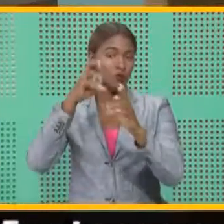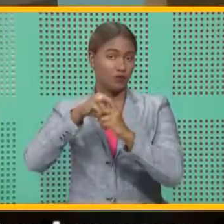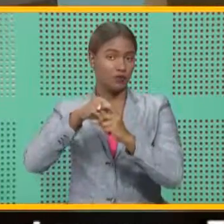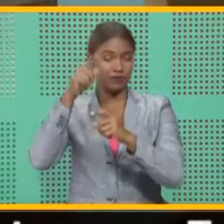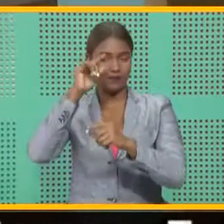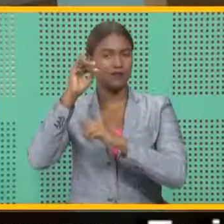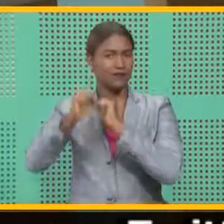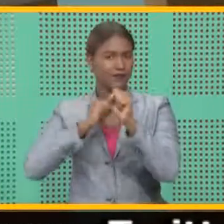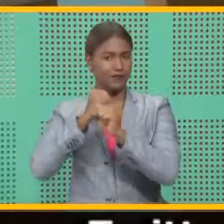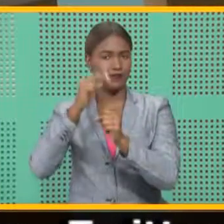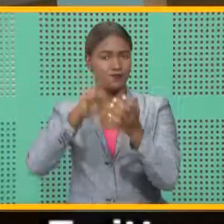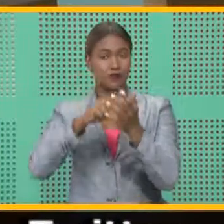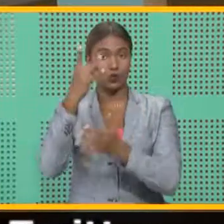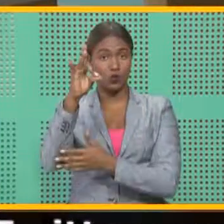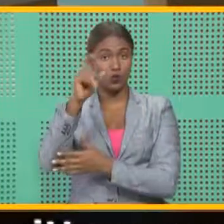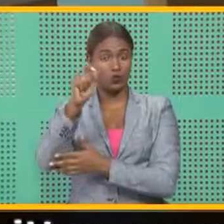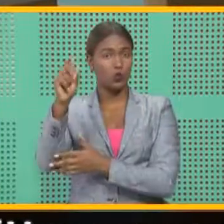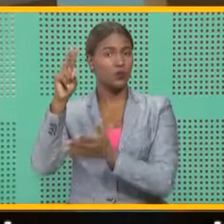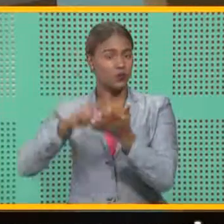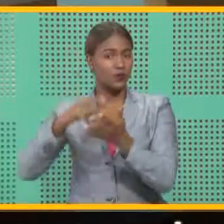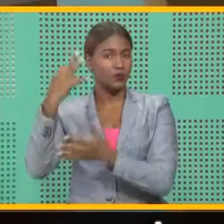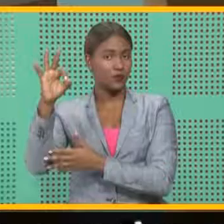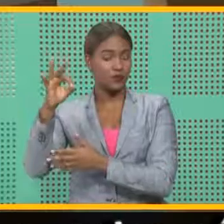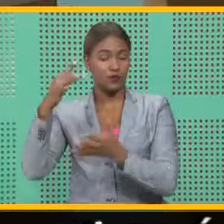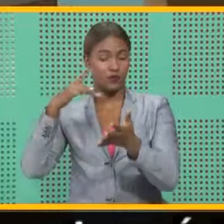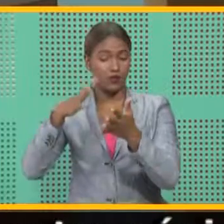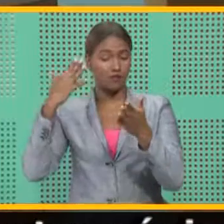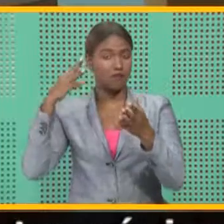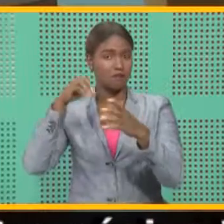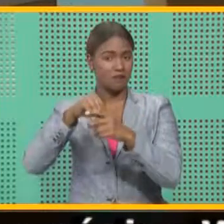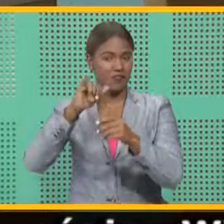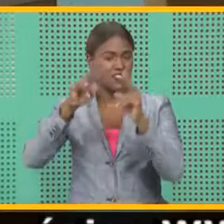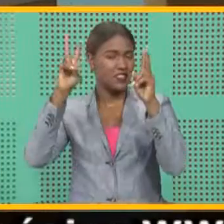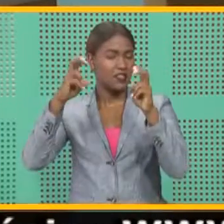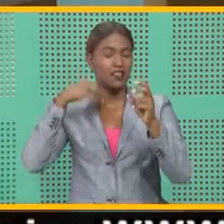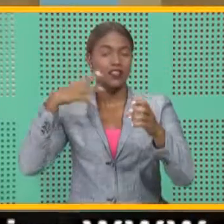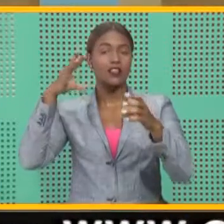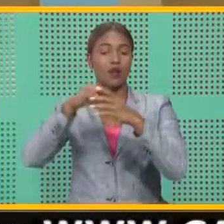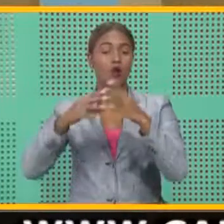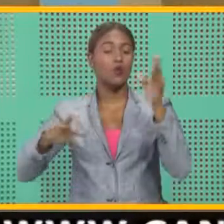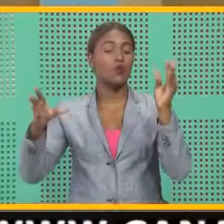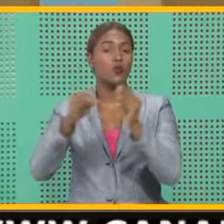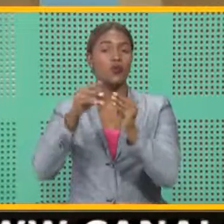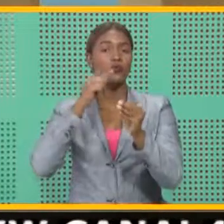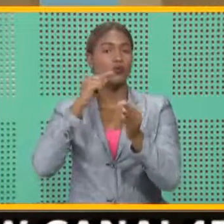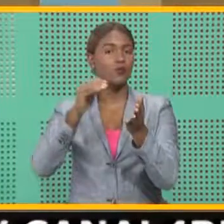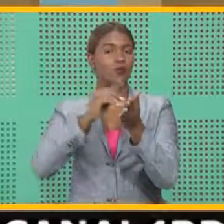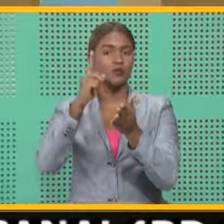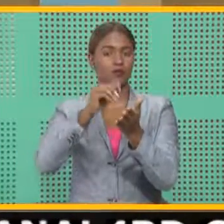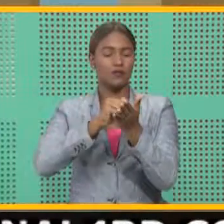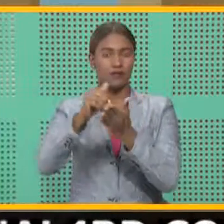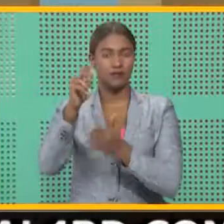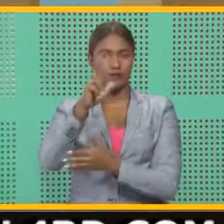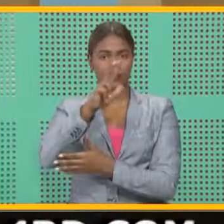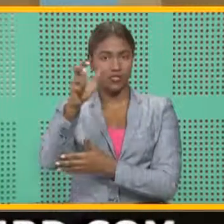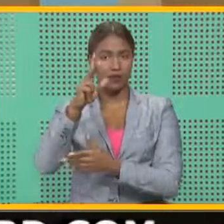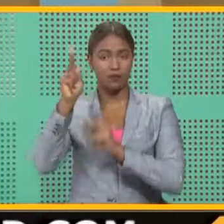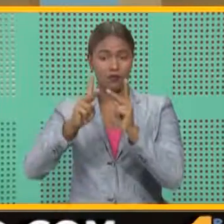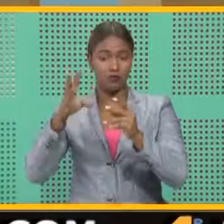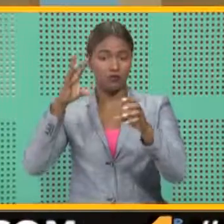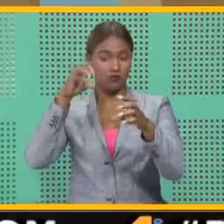año 2018-2019, los estudiantes bajo esta modalidad ascendieron a la suma de 1.300.000